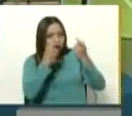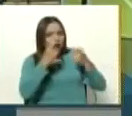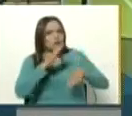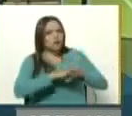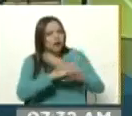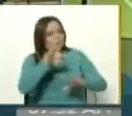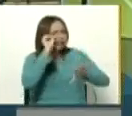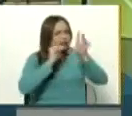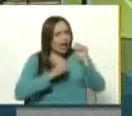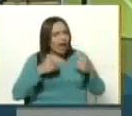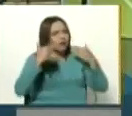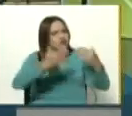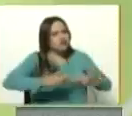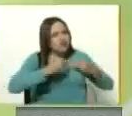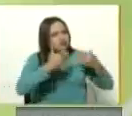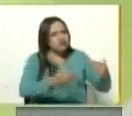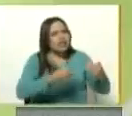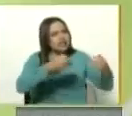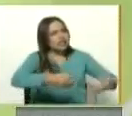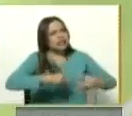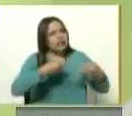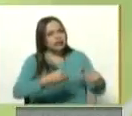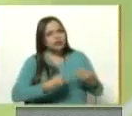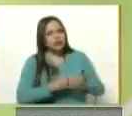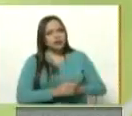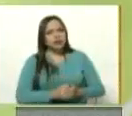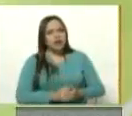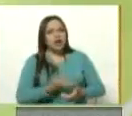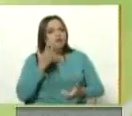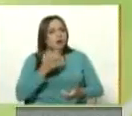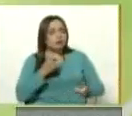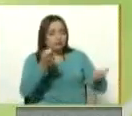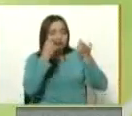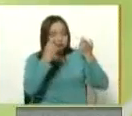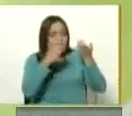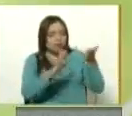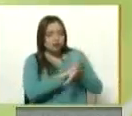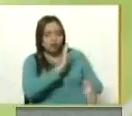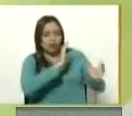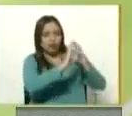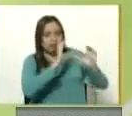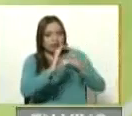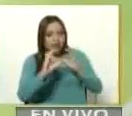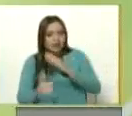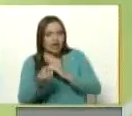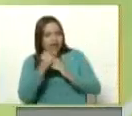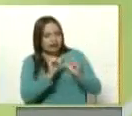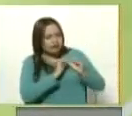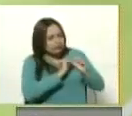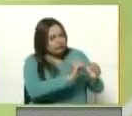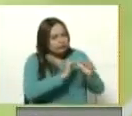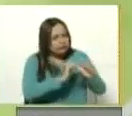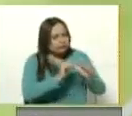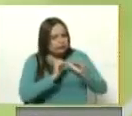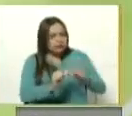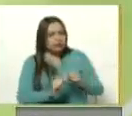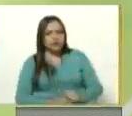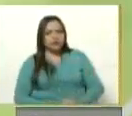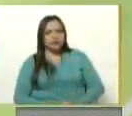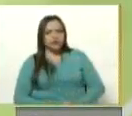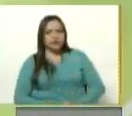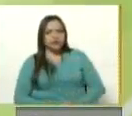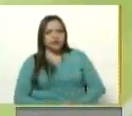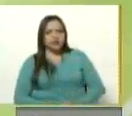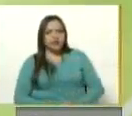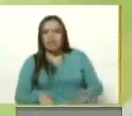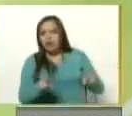es constante. La formación, por ejemplo, de la comunicación es una formación constante. Es igual que